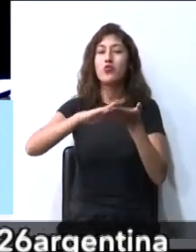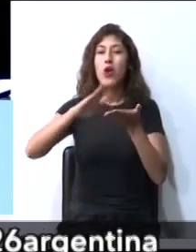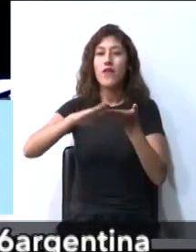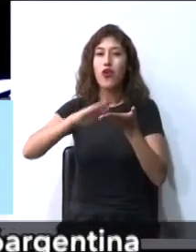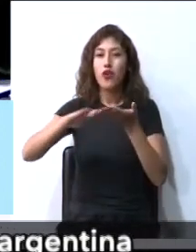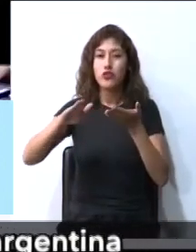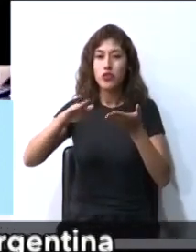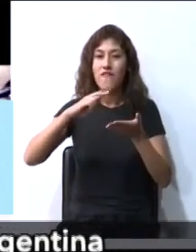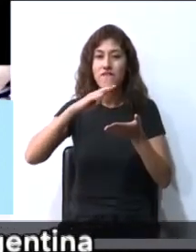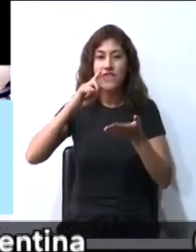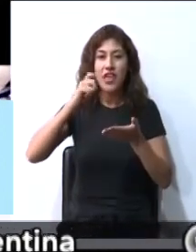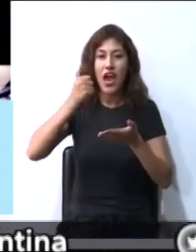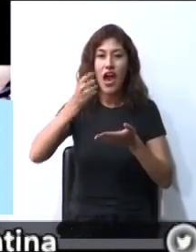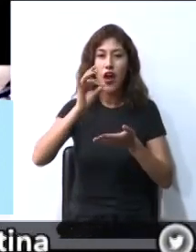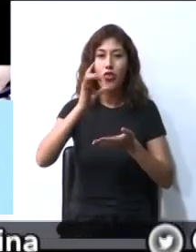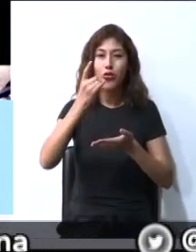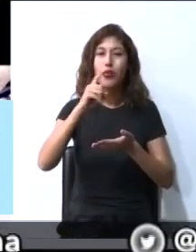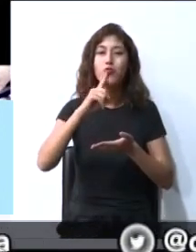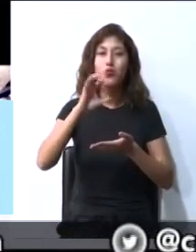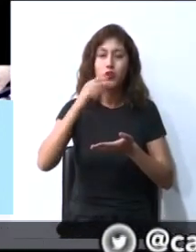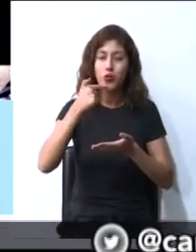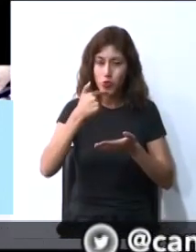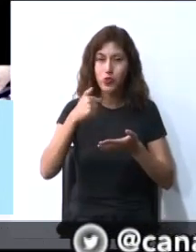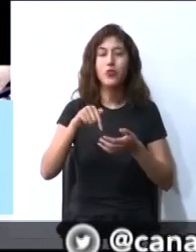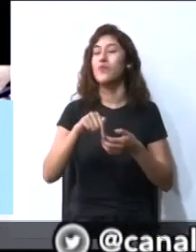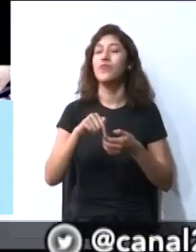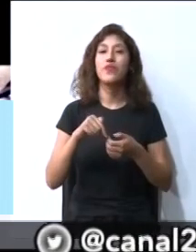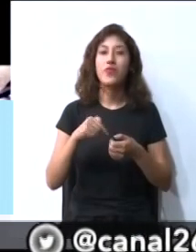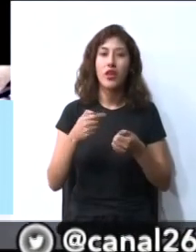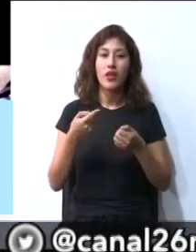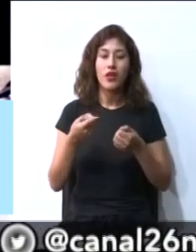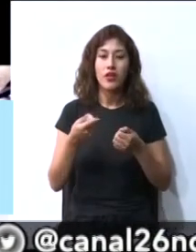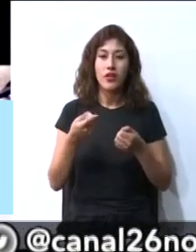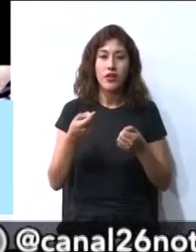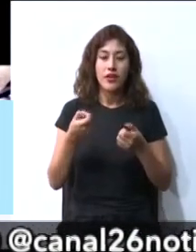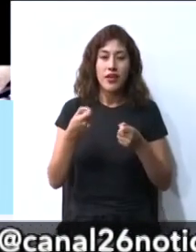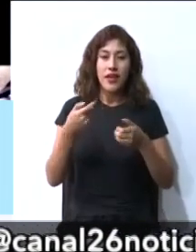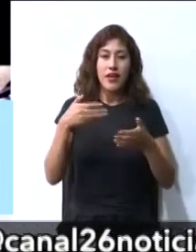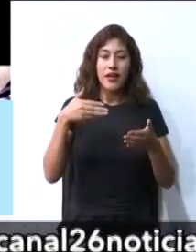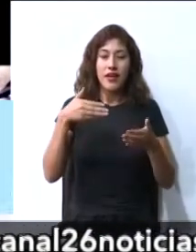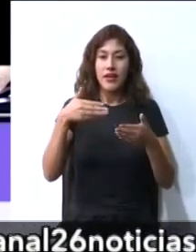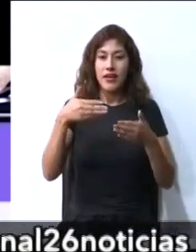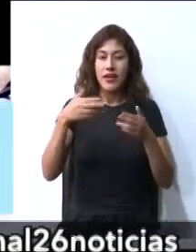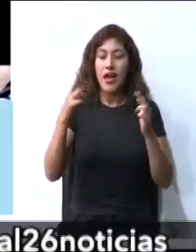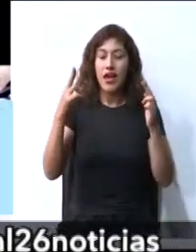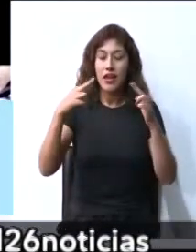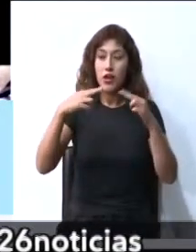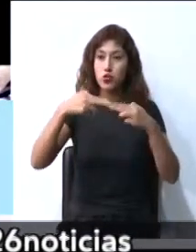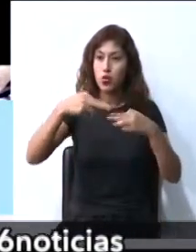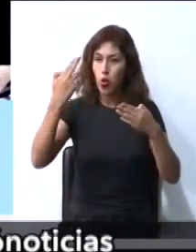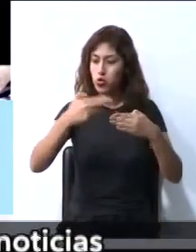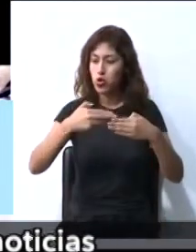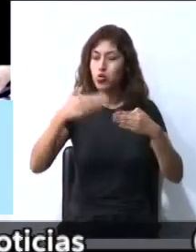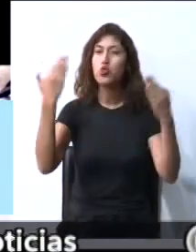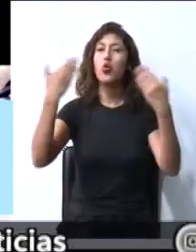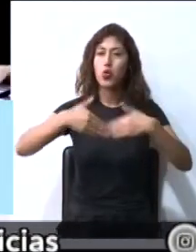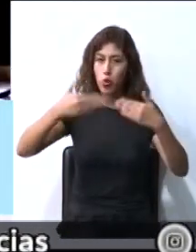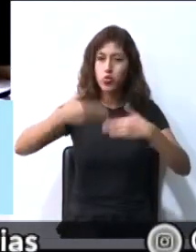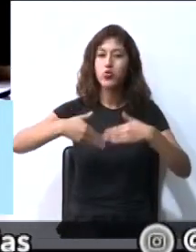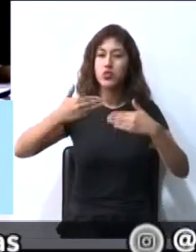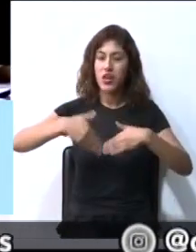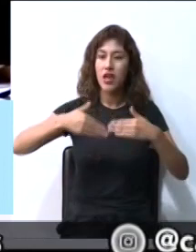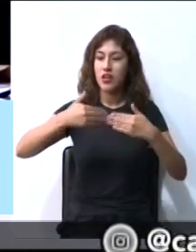Ramal Tigre, en el de San Martín, que nos permiten eliminar barreras, crear nuevos cruces y también ganar tiempo. En el